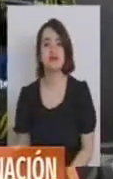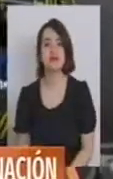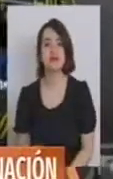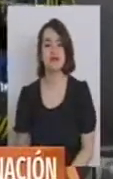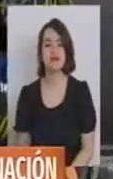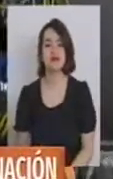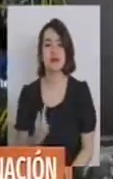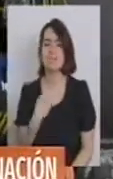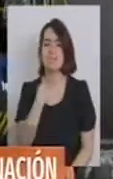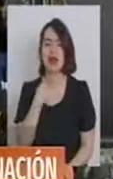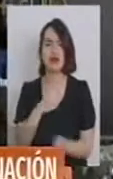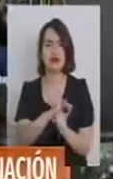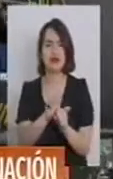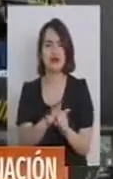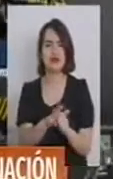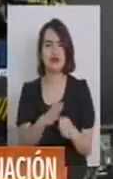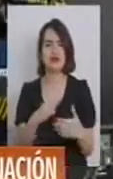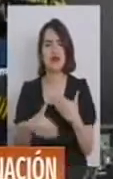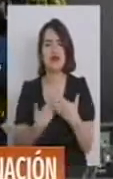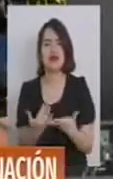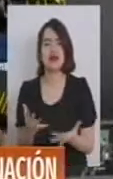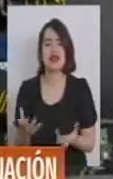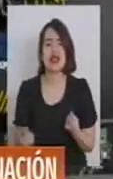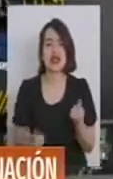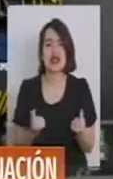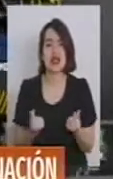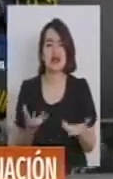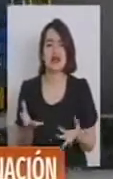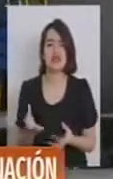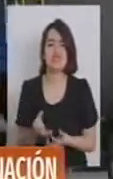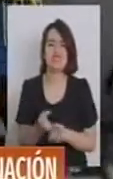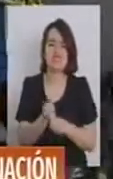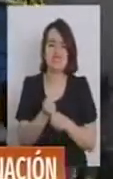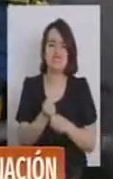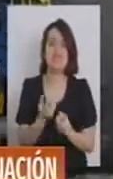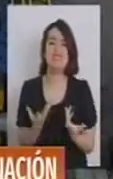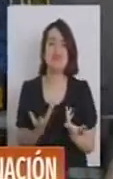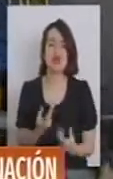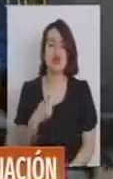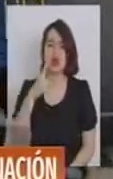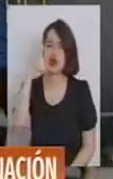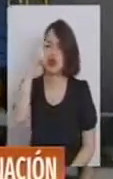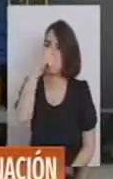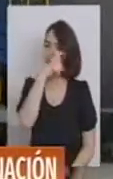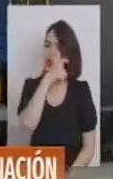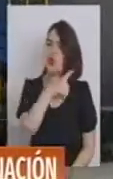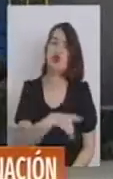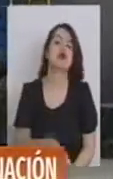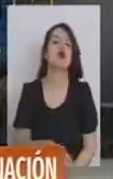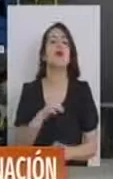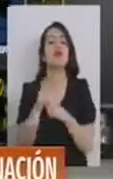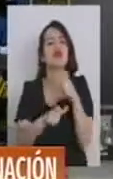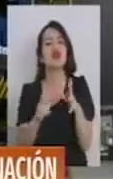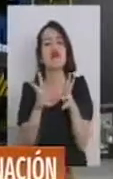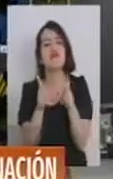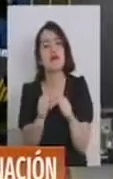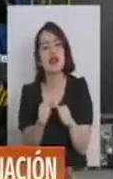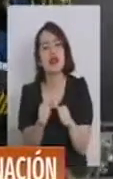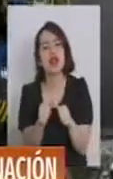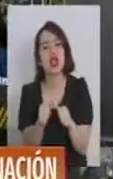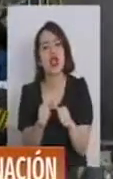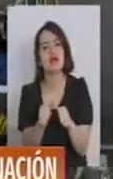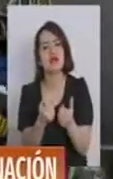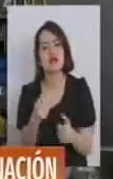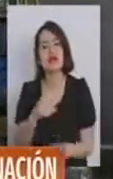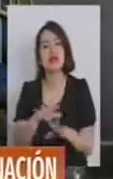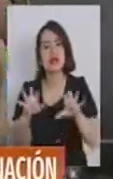de la pandemia y de la recesión económica mundial ha golpeado dura y dolorosamente a las familias, al sistema